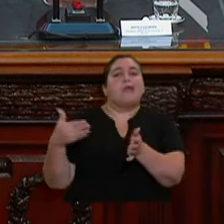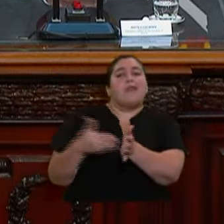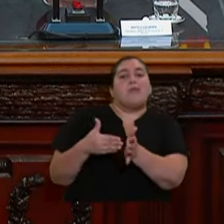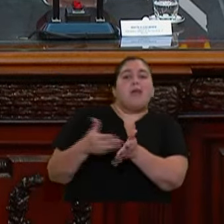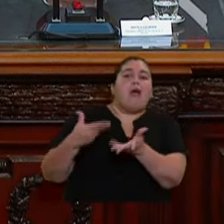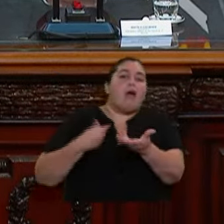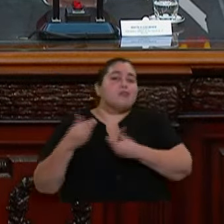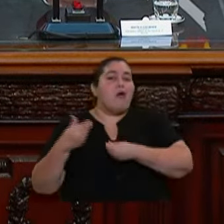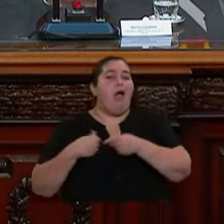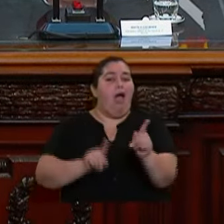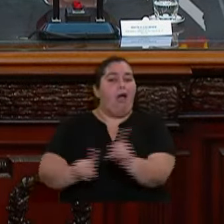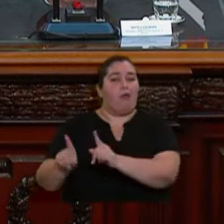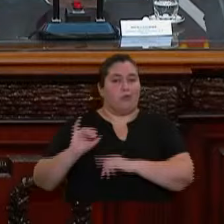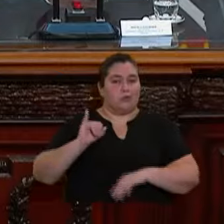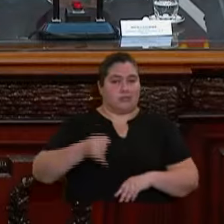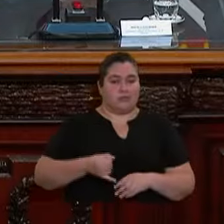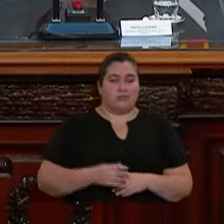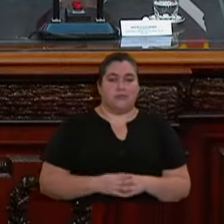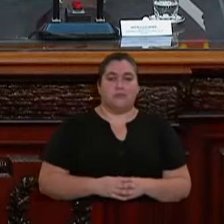excepciones.